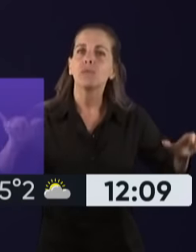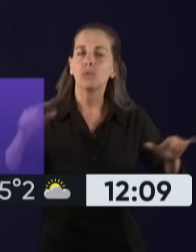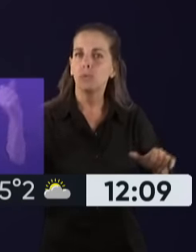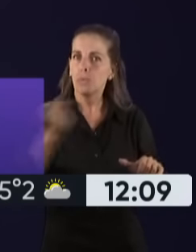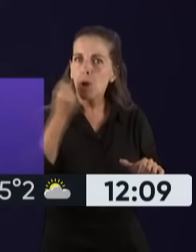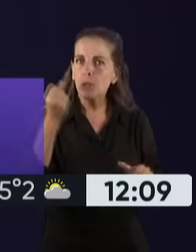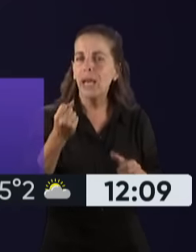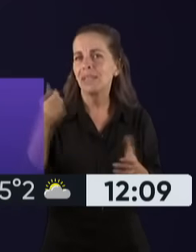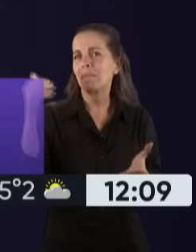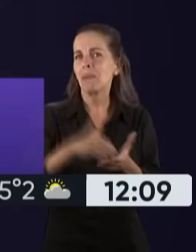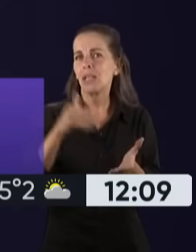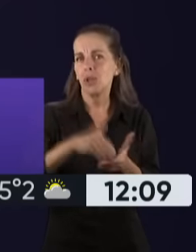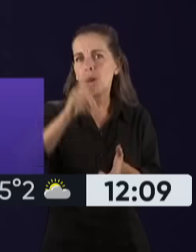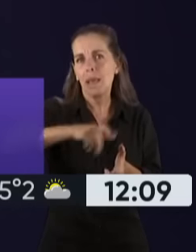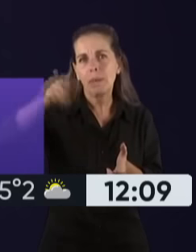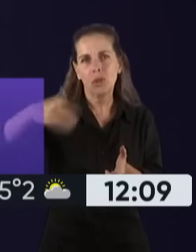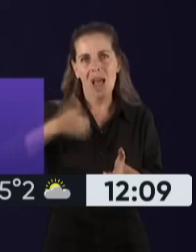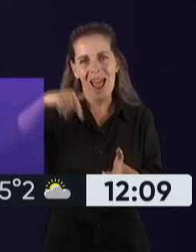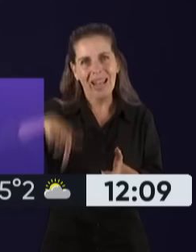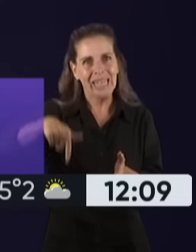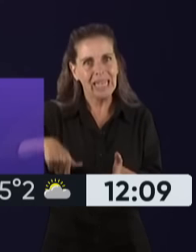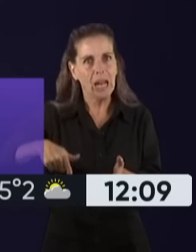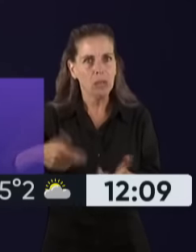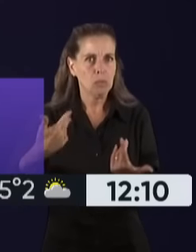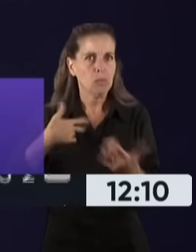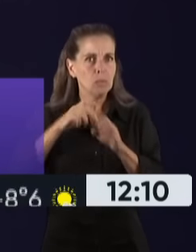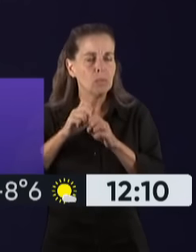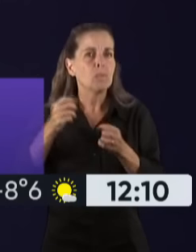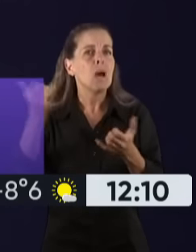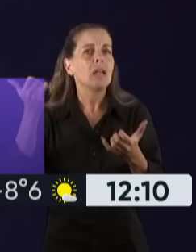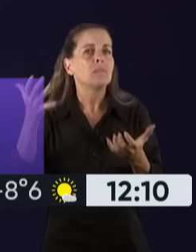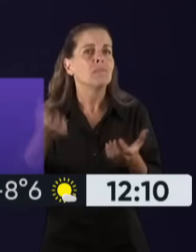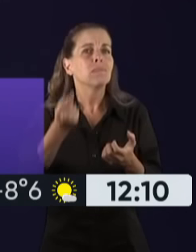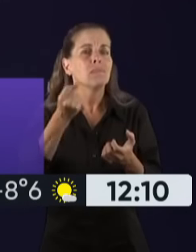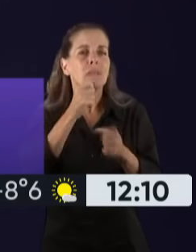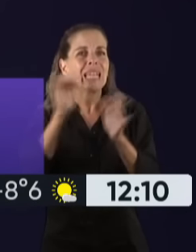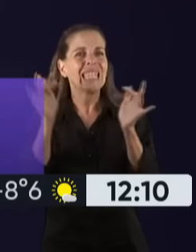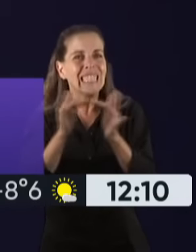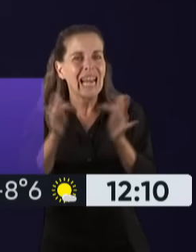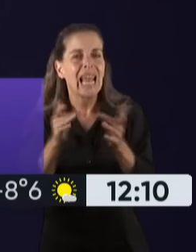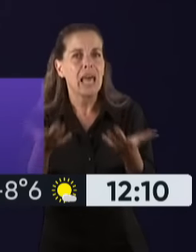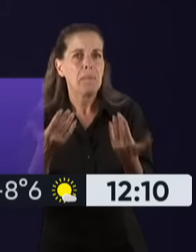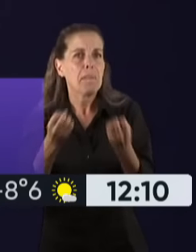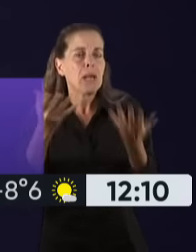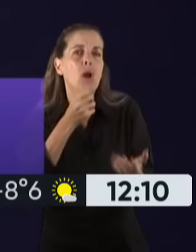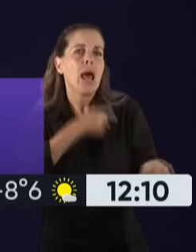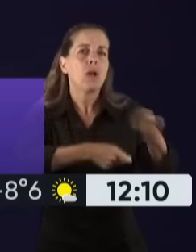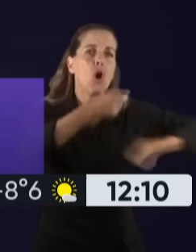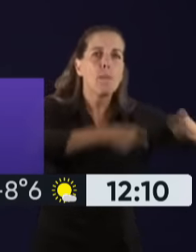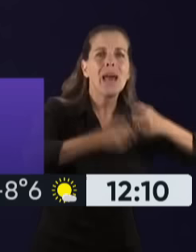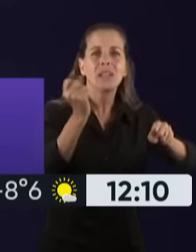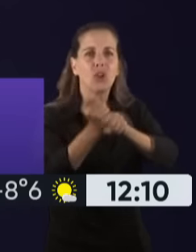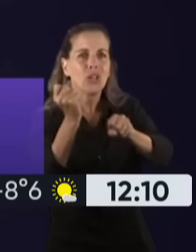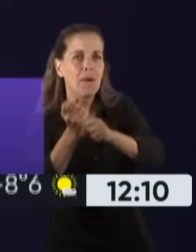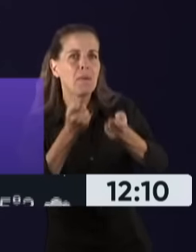argentinos millones de argentinos puedan empezar a tener internet y puedan explotar su comercio sus trabajos o